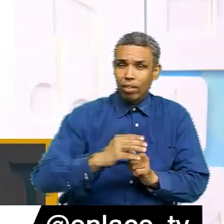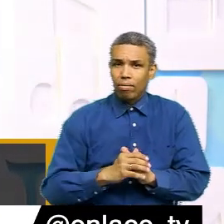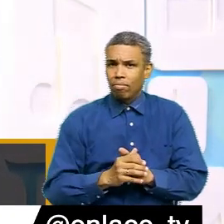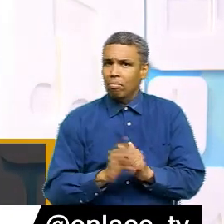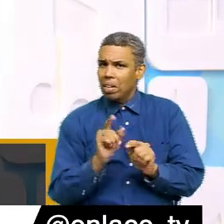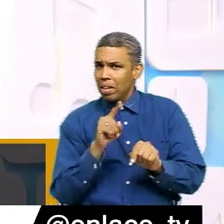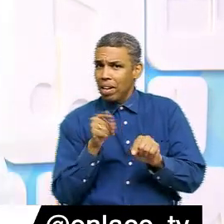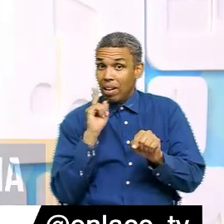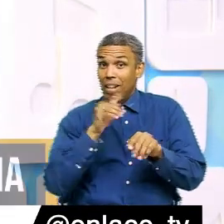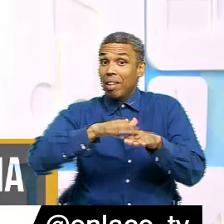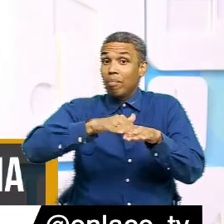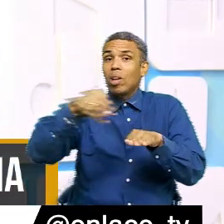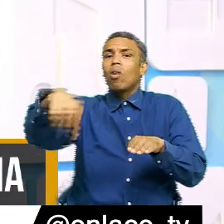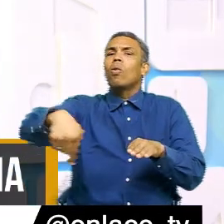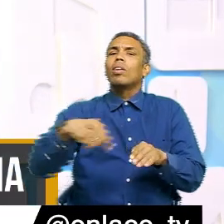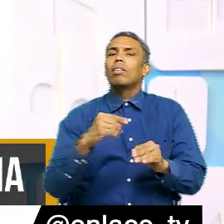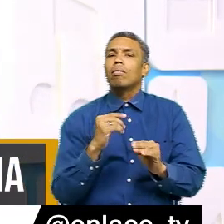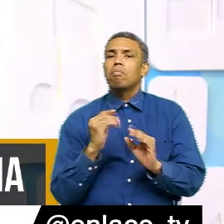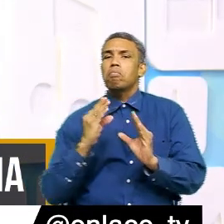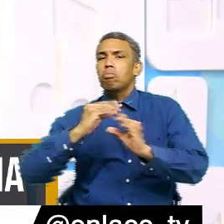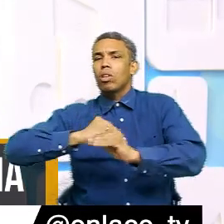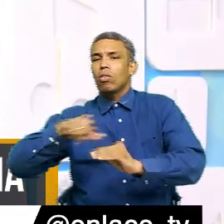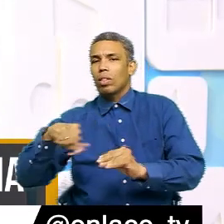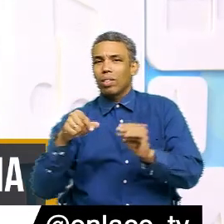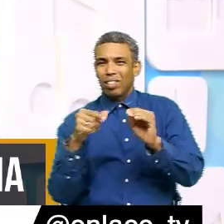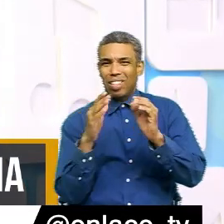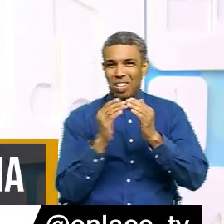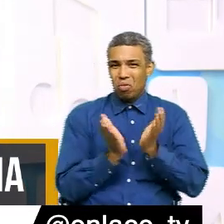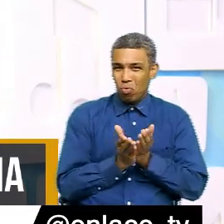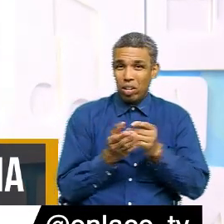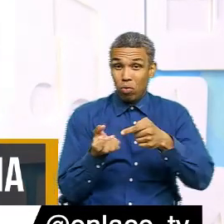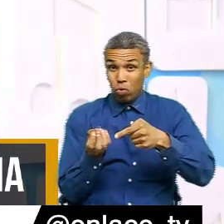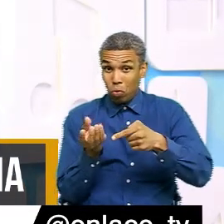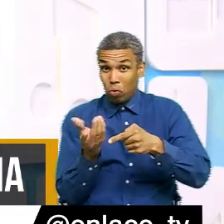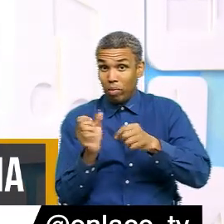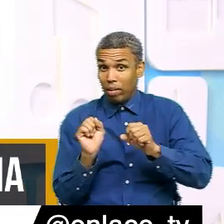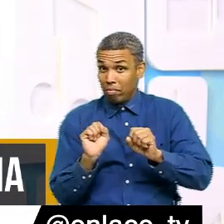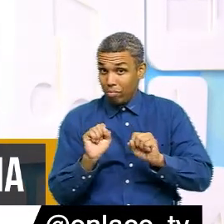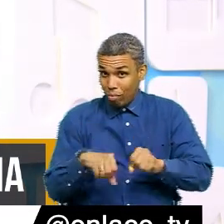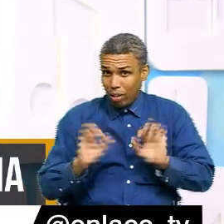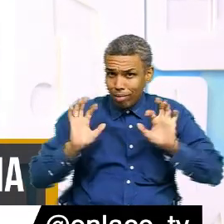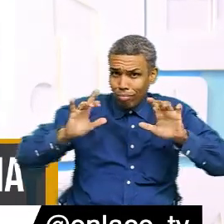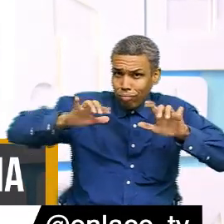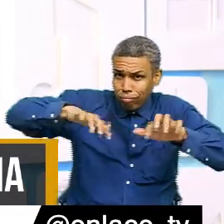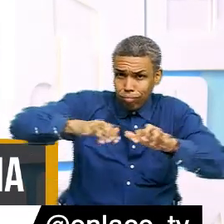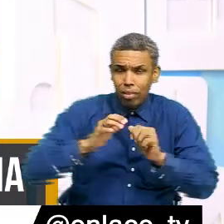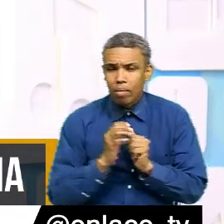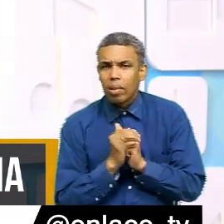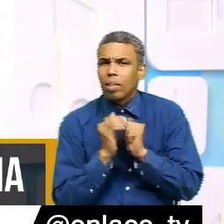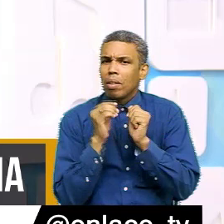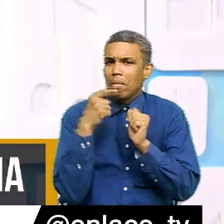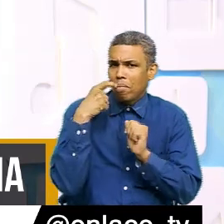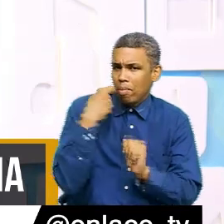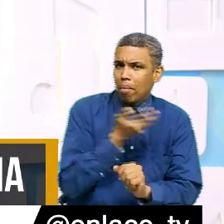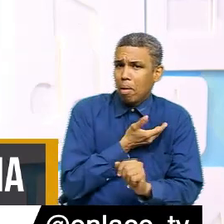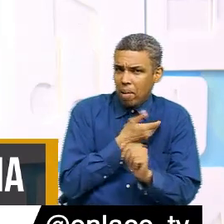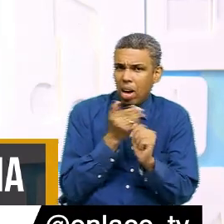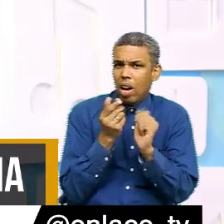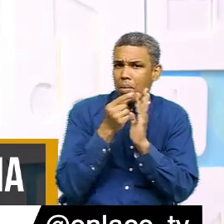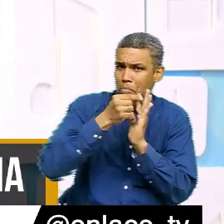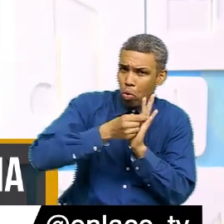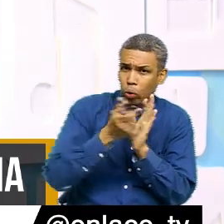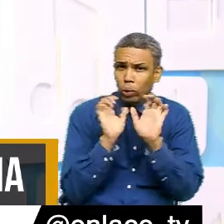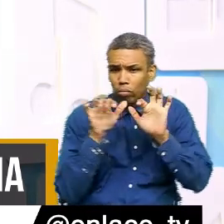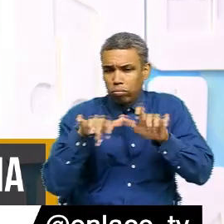invitarlos. Esta noche, por ejemplo, en la Normal Superior Cristo Rey tenemos una vigilia, se llama Vigilia de las Familias, está el Padre Yair Montagud, el